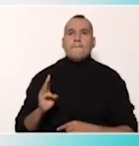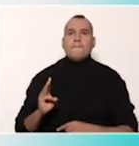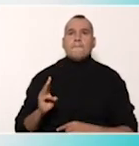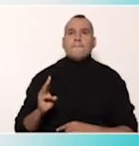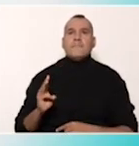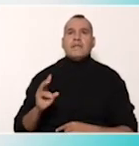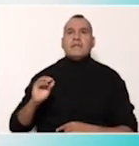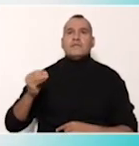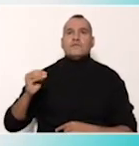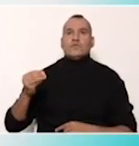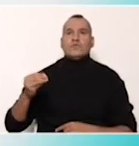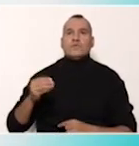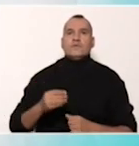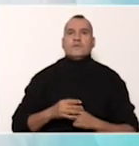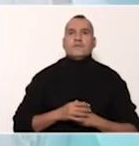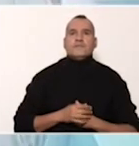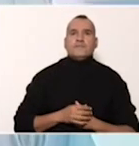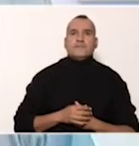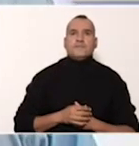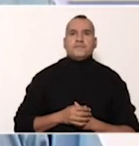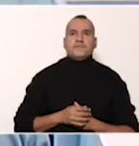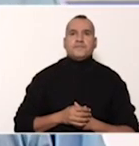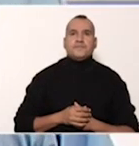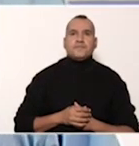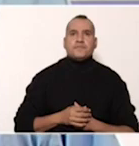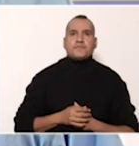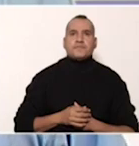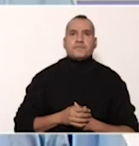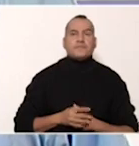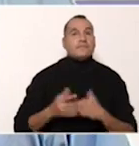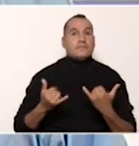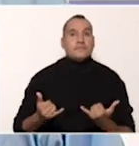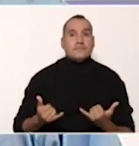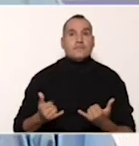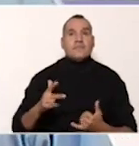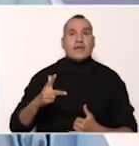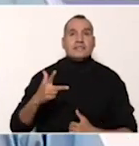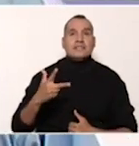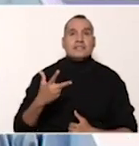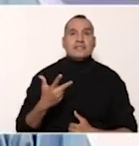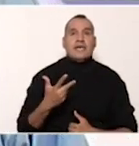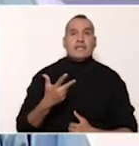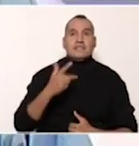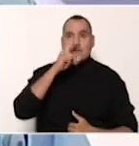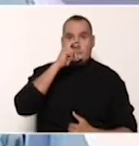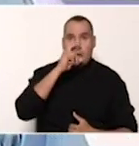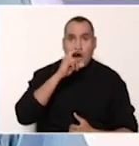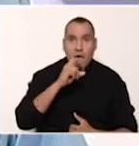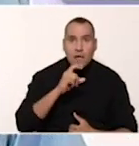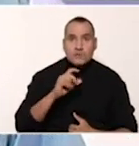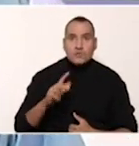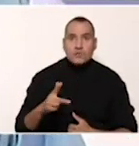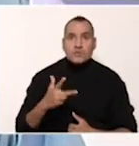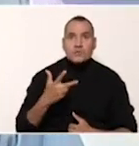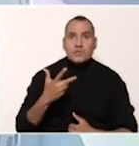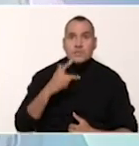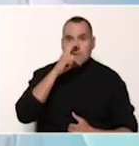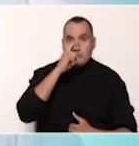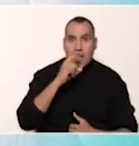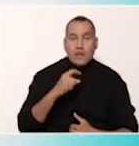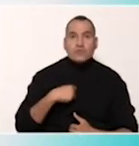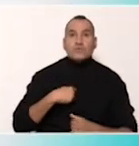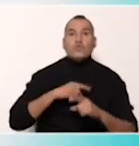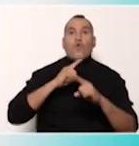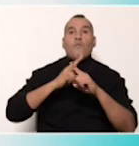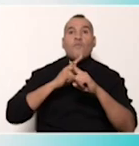de X. Ahora le toca a tercer año. En tercer año vamos a ver